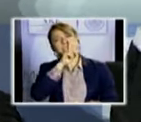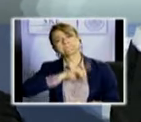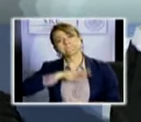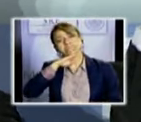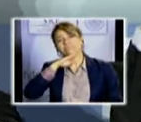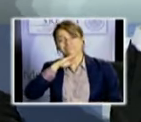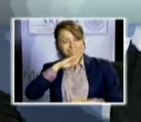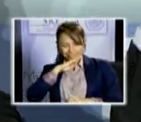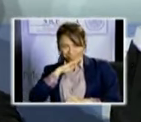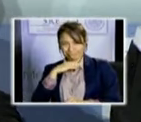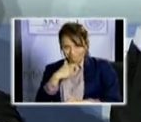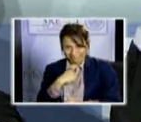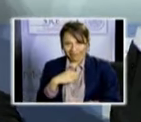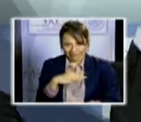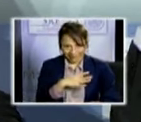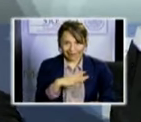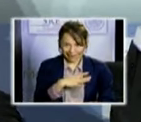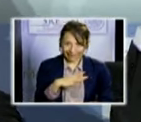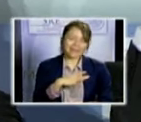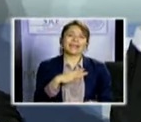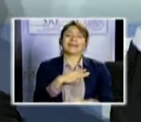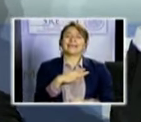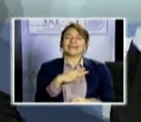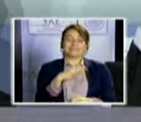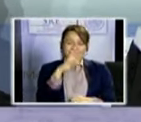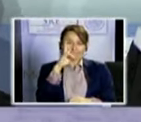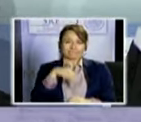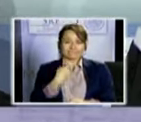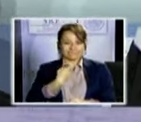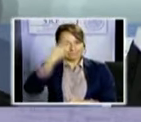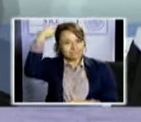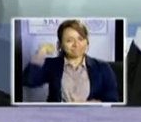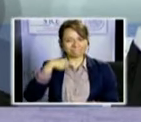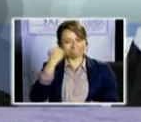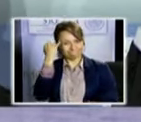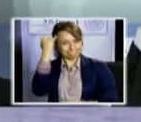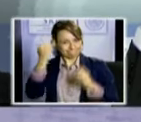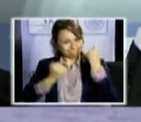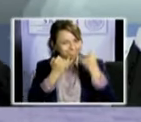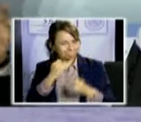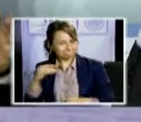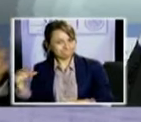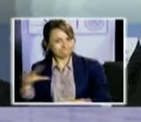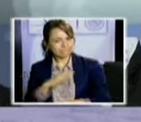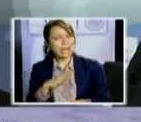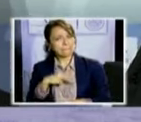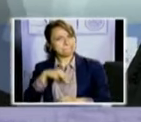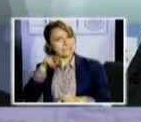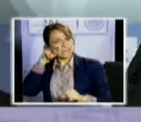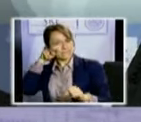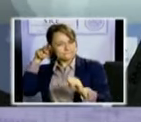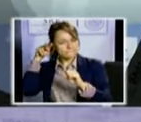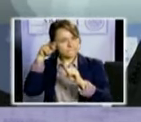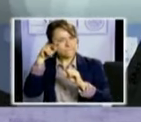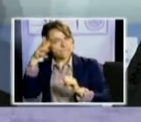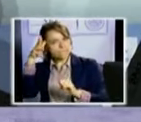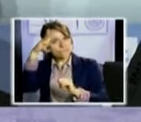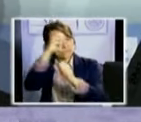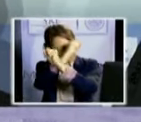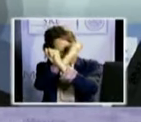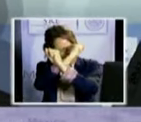que todavía estamos lejos de haber alcanzado. Yo les podría compartir que en este momento hay una visión más o menos